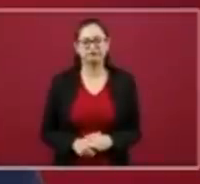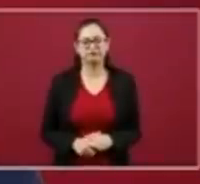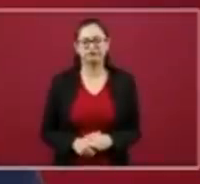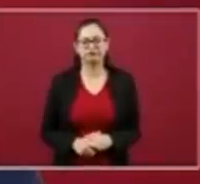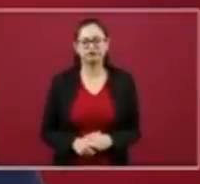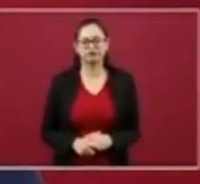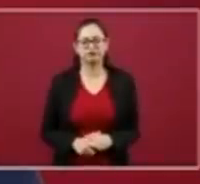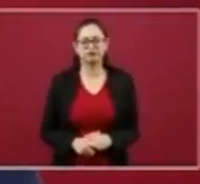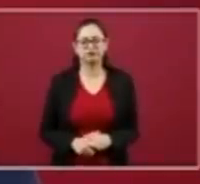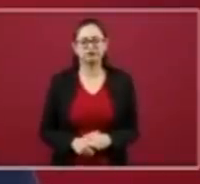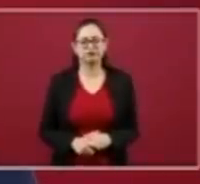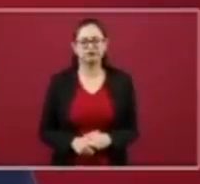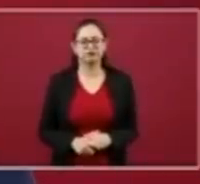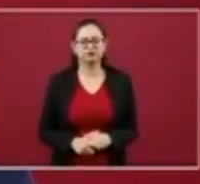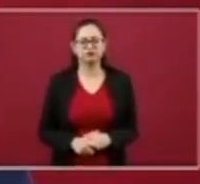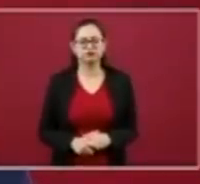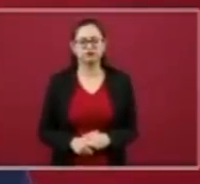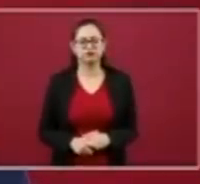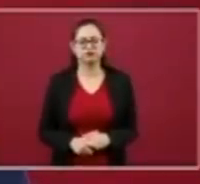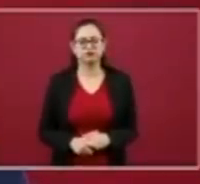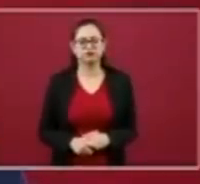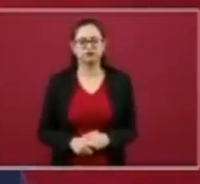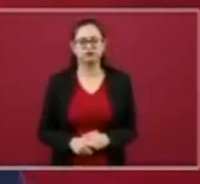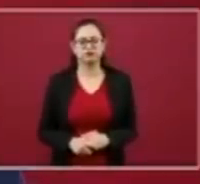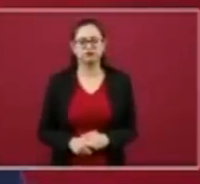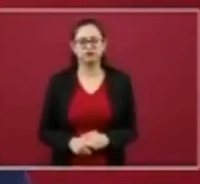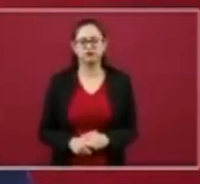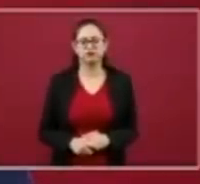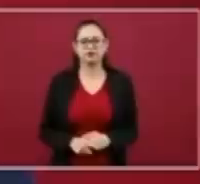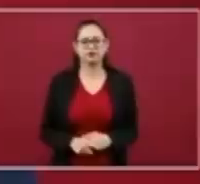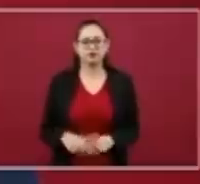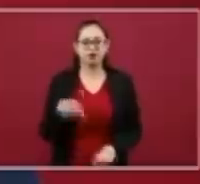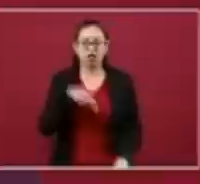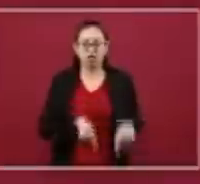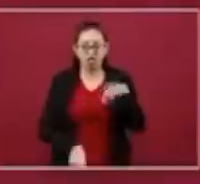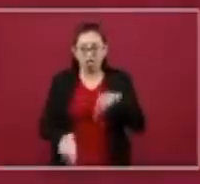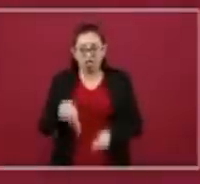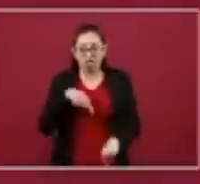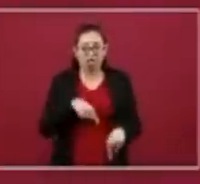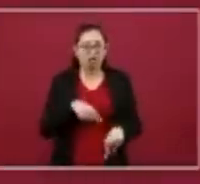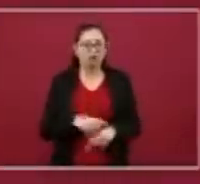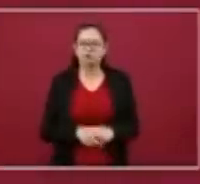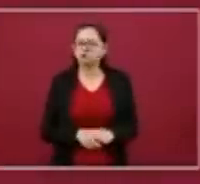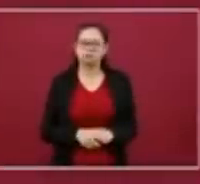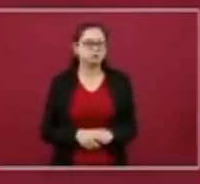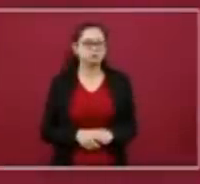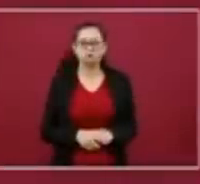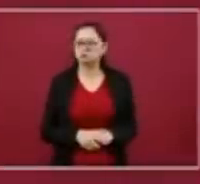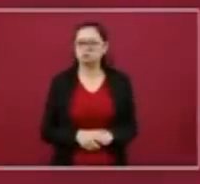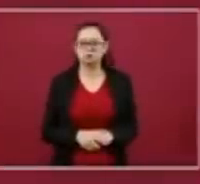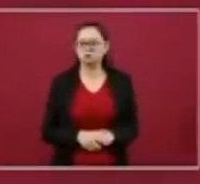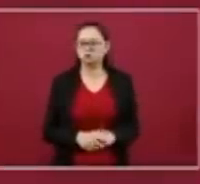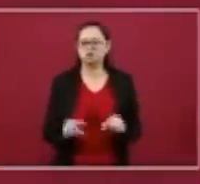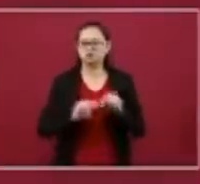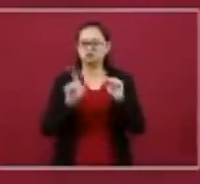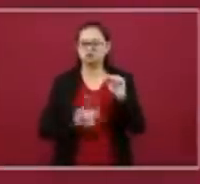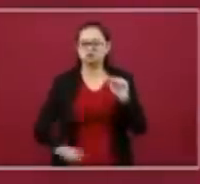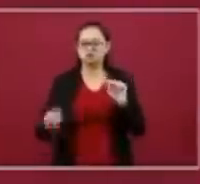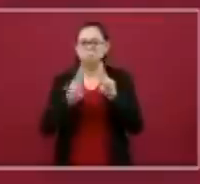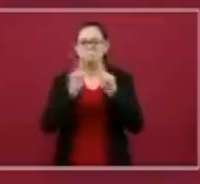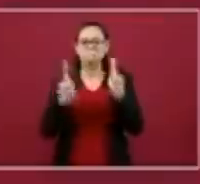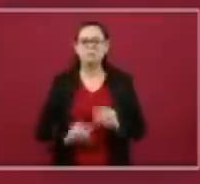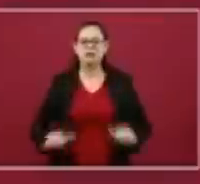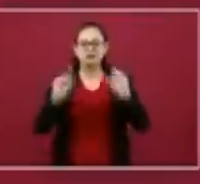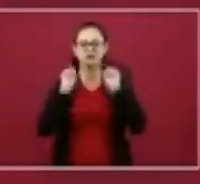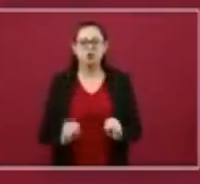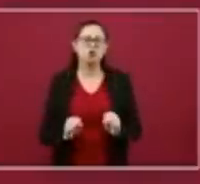no voy a echarme para atrás, vamos a garantizar la paz y la tranquilidad en